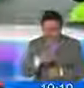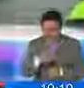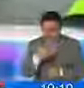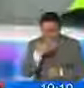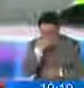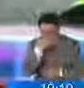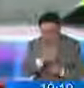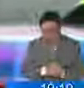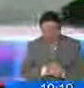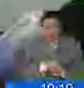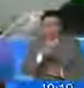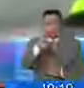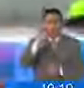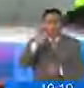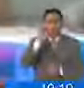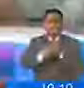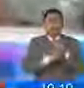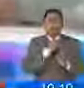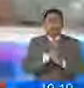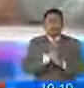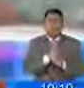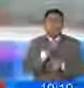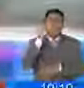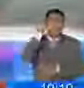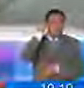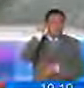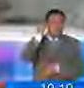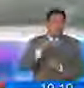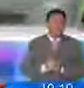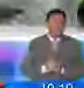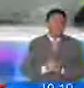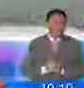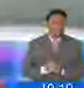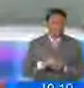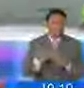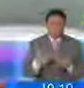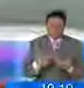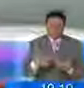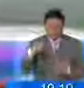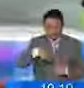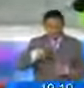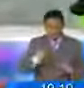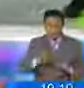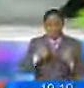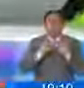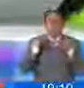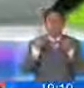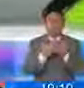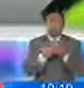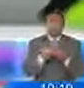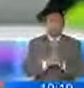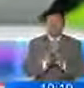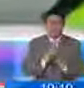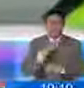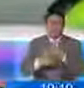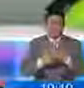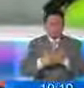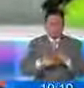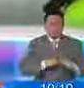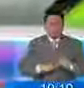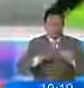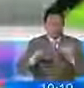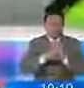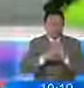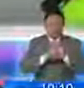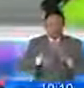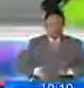edad de 69 años, sexo femenino. Y ya están aquí los familiares para continuar con el trámite legal para poder retirar el cuerpo posterior de